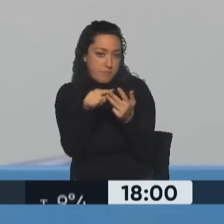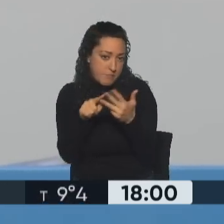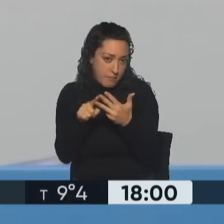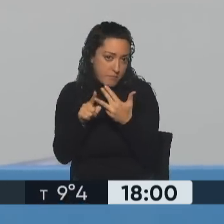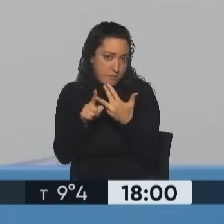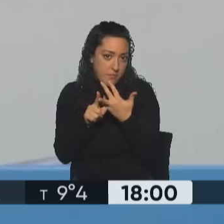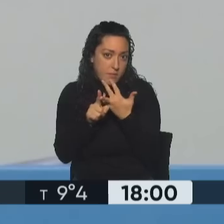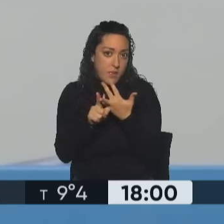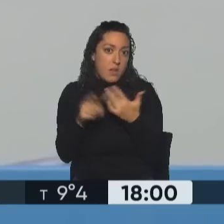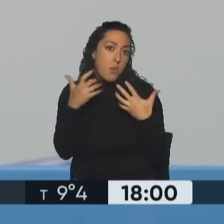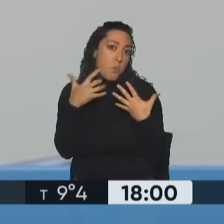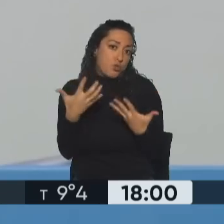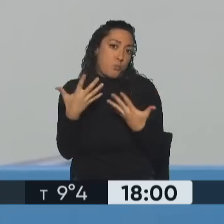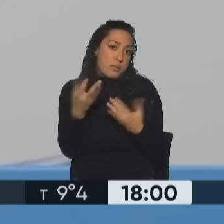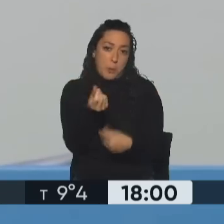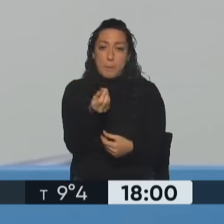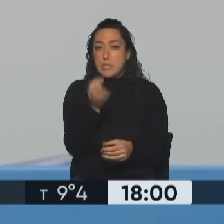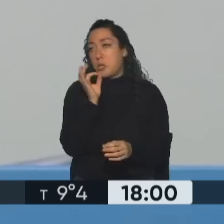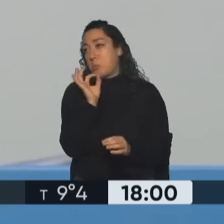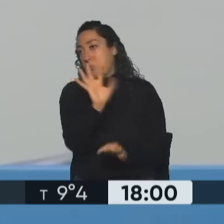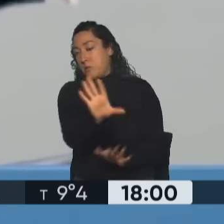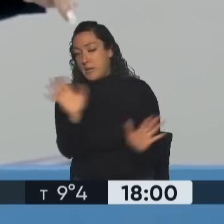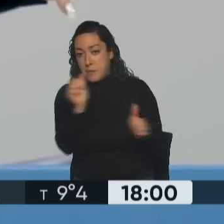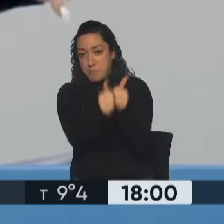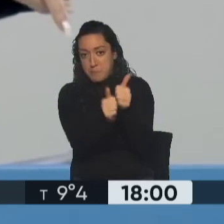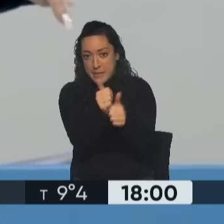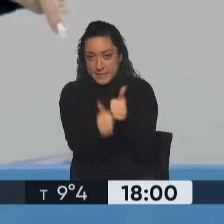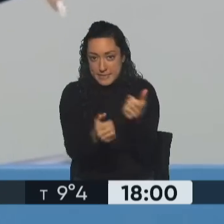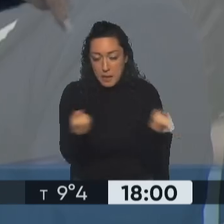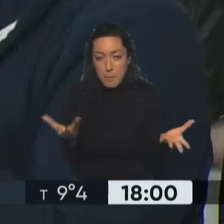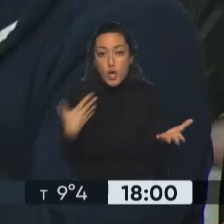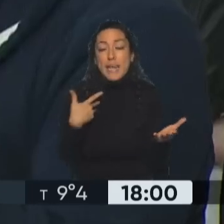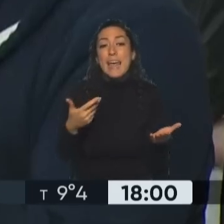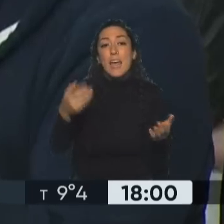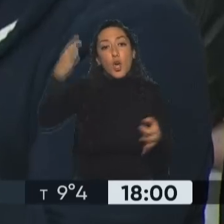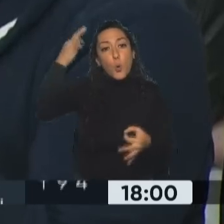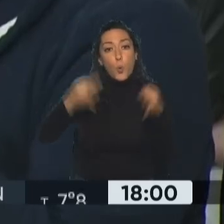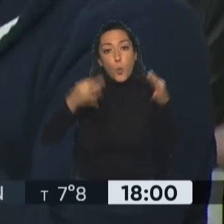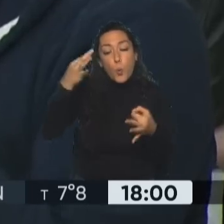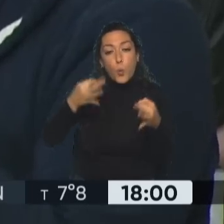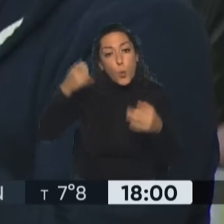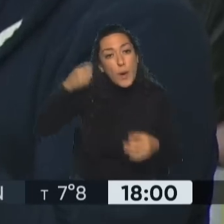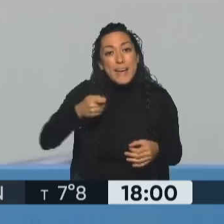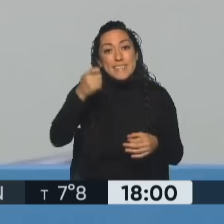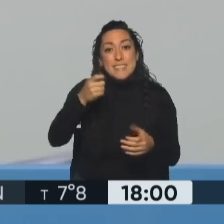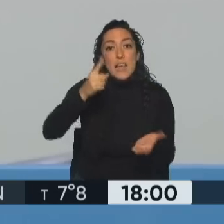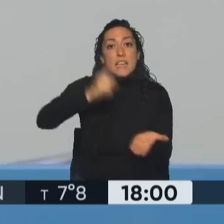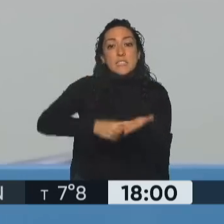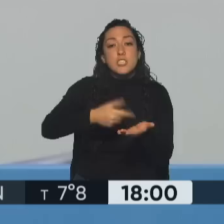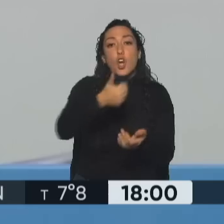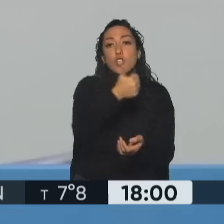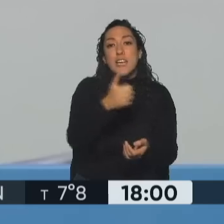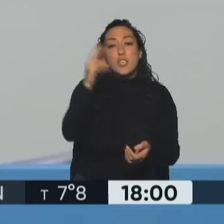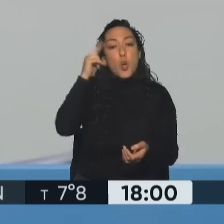supuesto ponen los precios que quieren porque pusieron una cautelar en la justicia contra el decreto, el